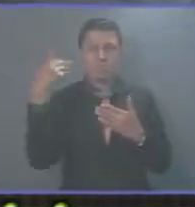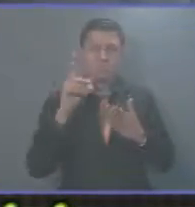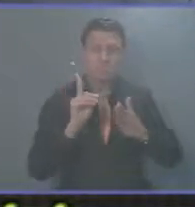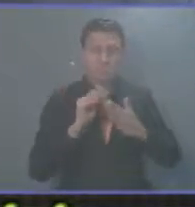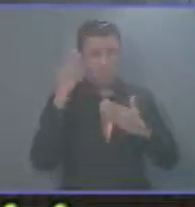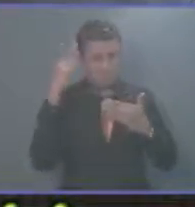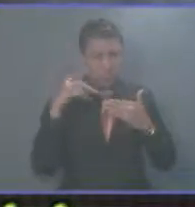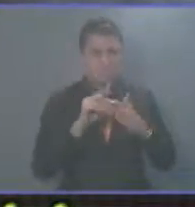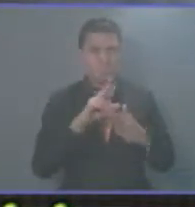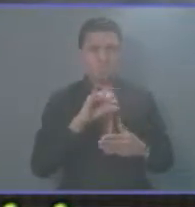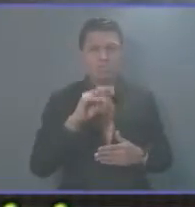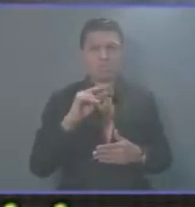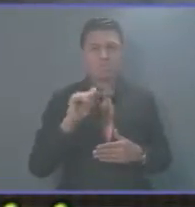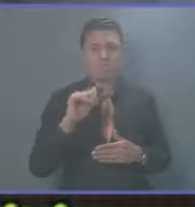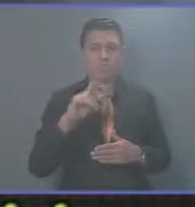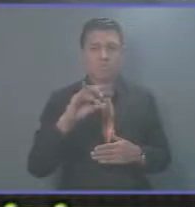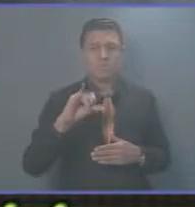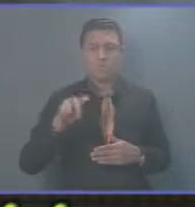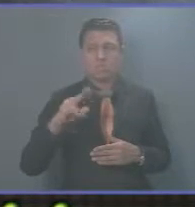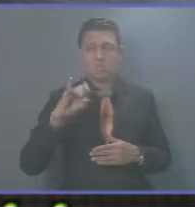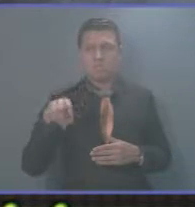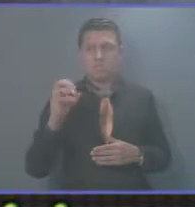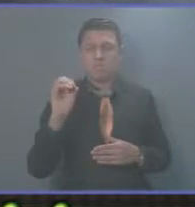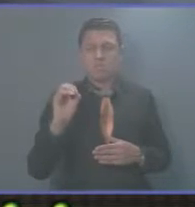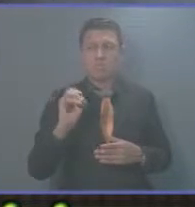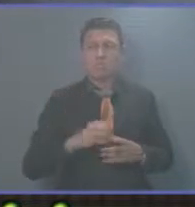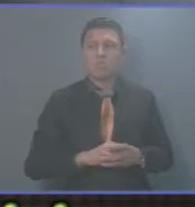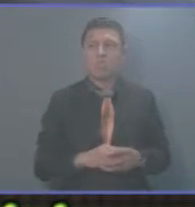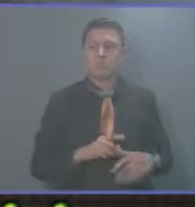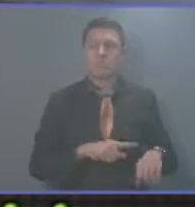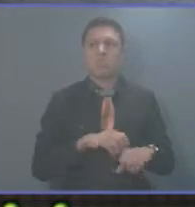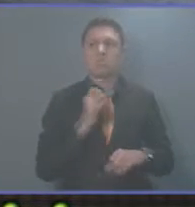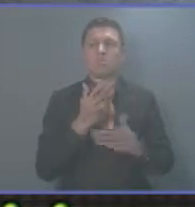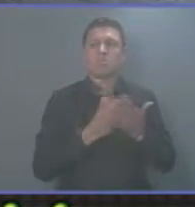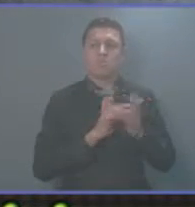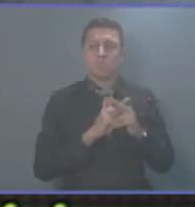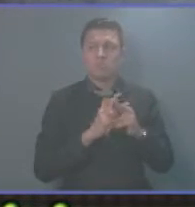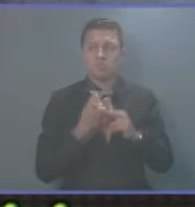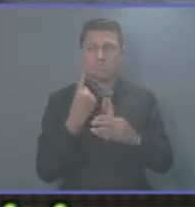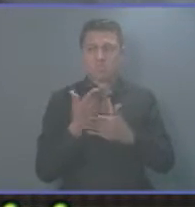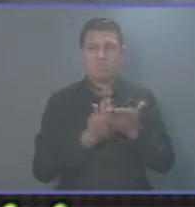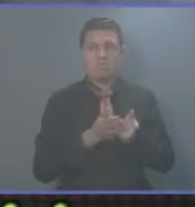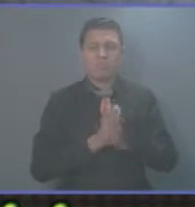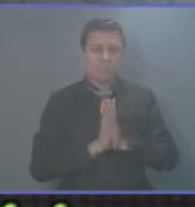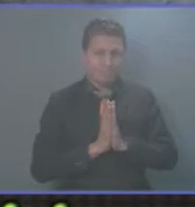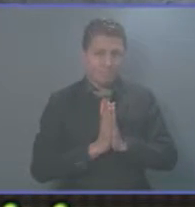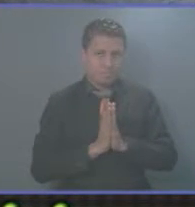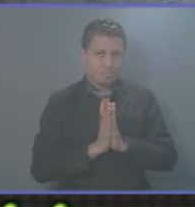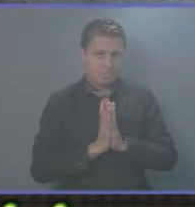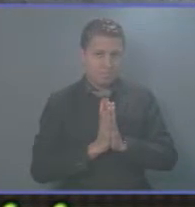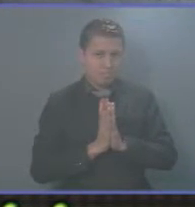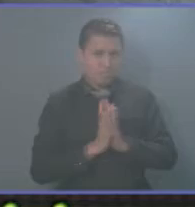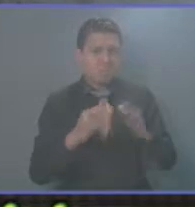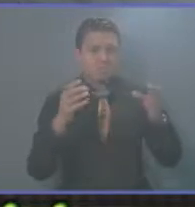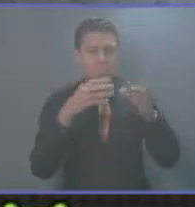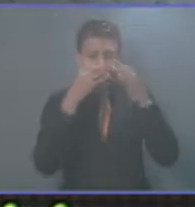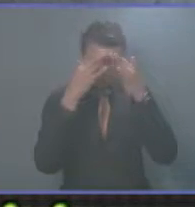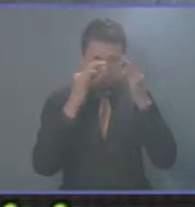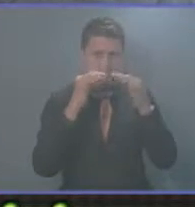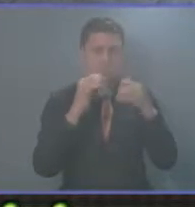Araujo, por un lapsus, la reforma que se ha pedido del decreto